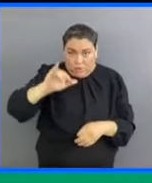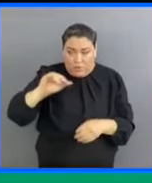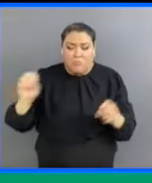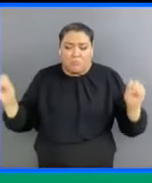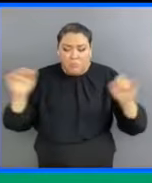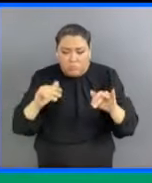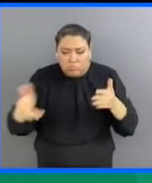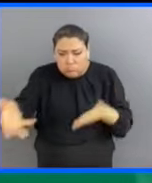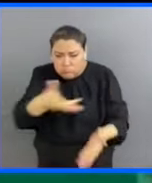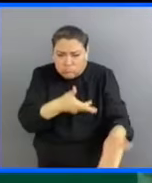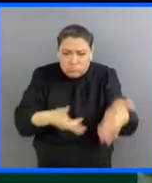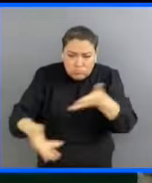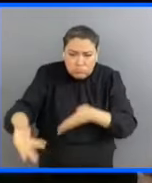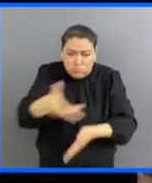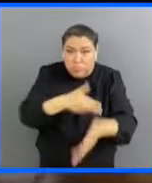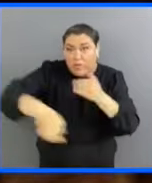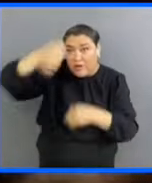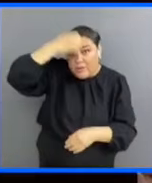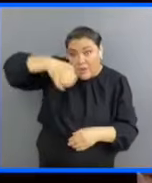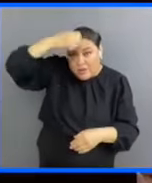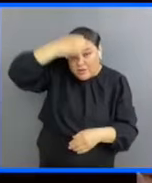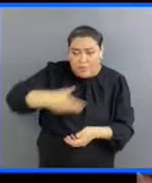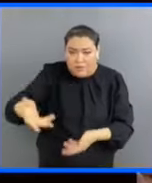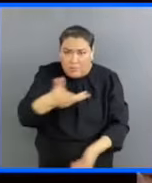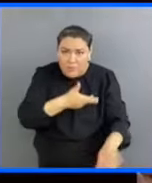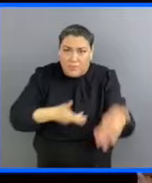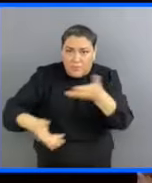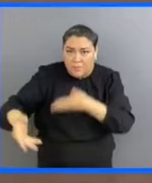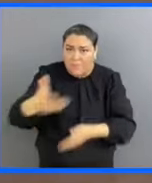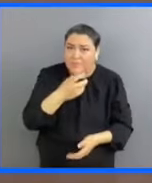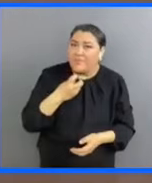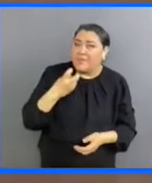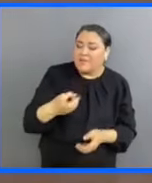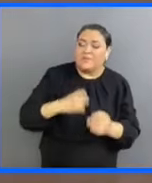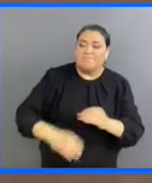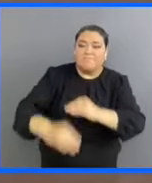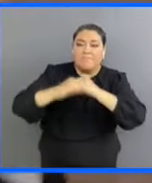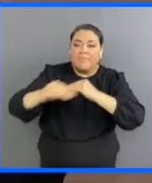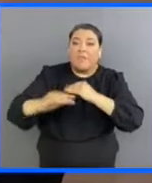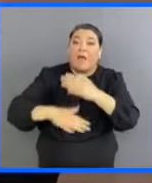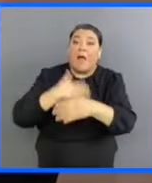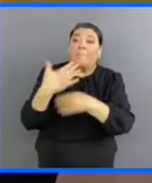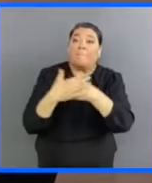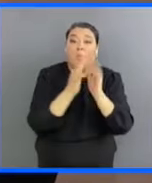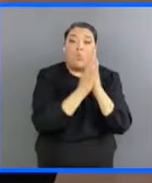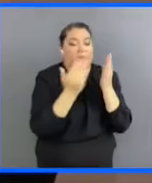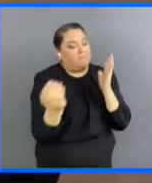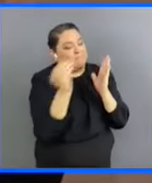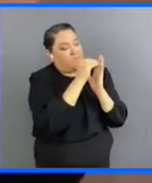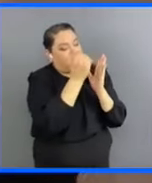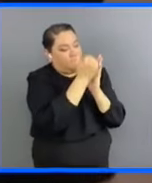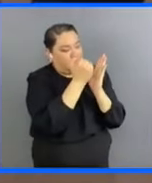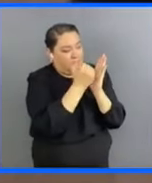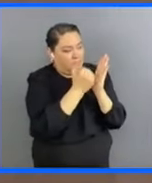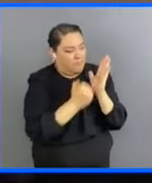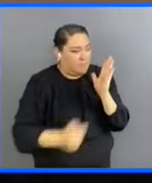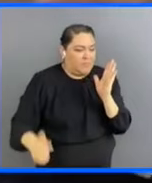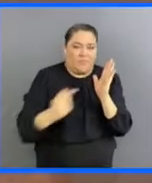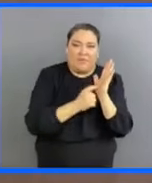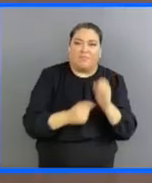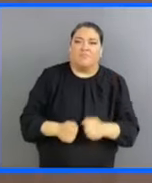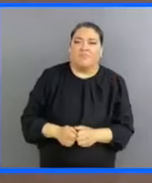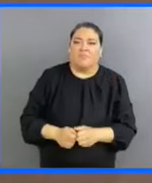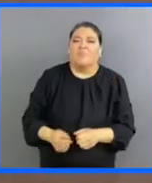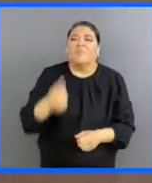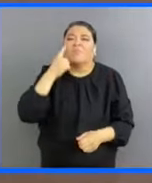un conocimiento horizontal que dará forma a este protocolo. Es decir, cómo logramos que no solamente en